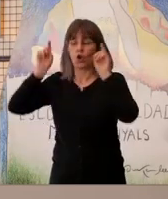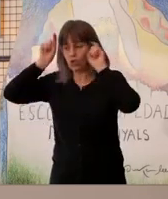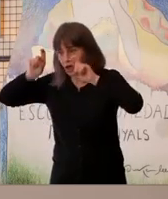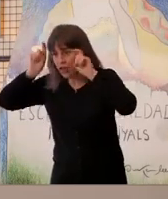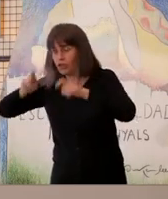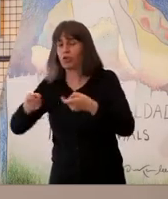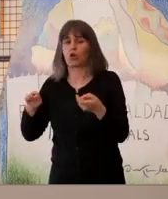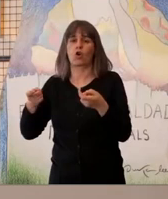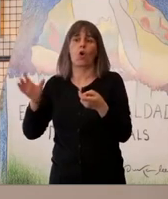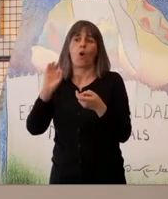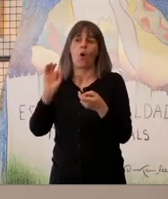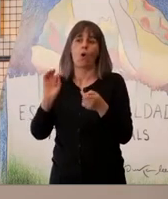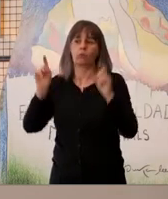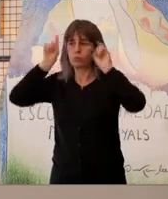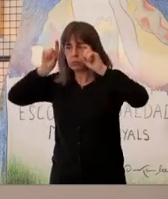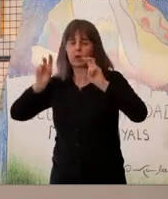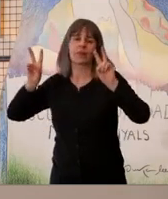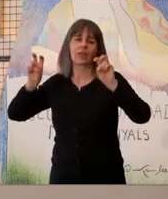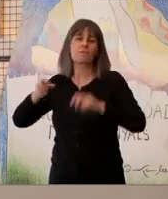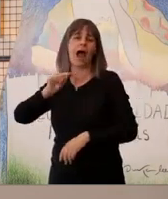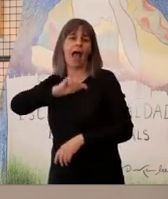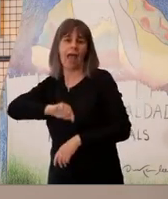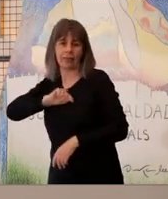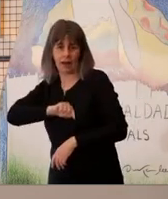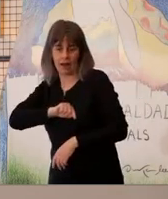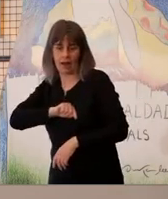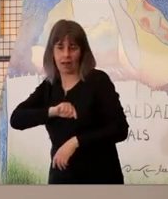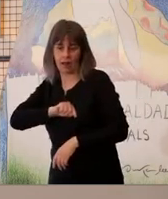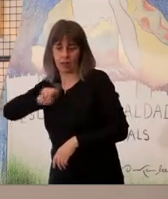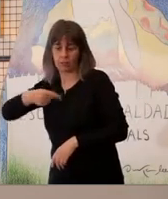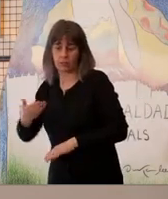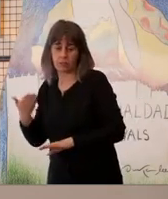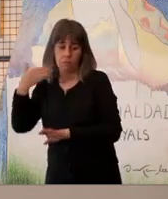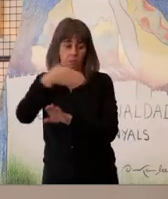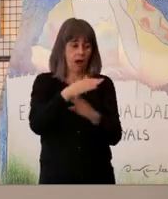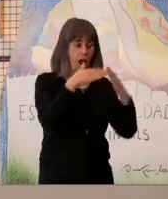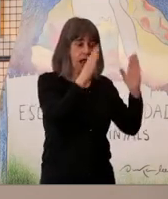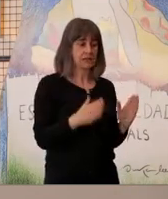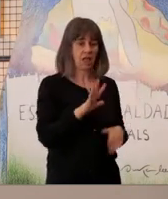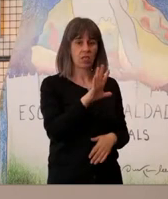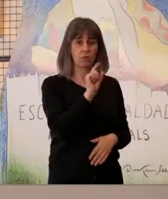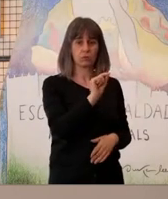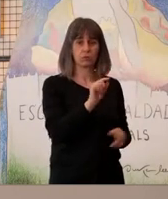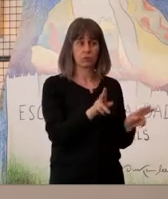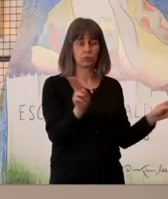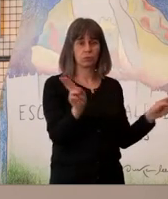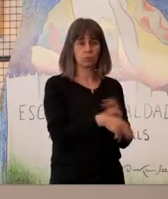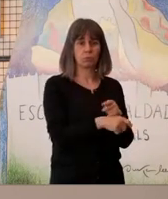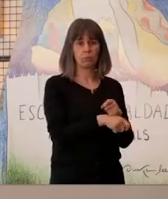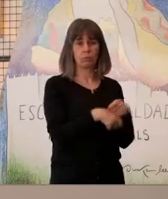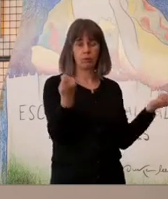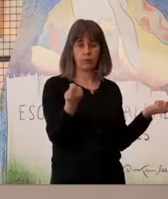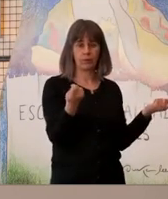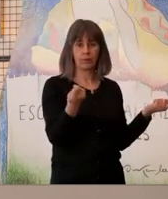la ética llegan a casa y en cinco minutos se destruye no por la no por la familia